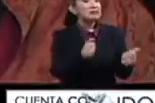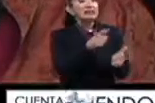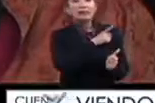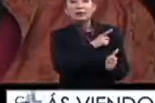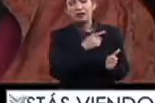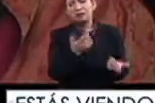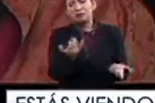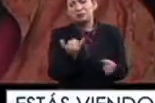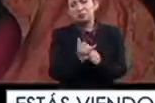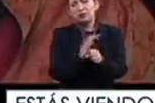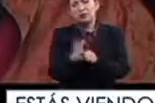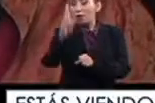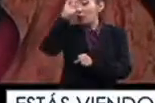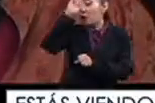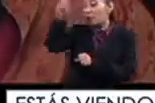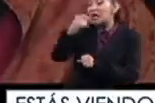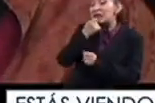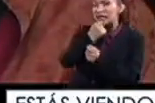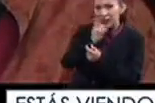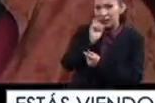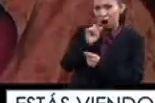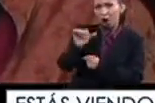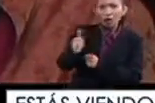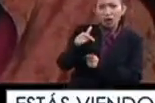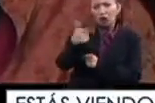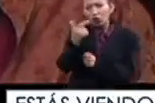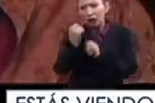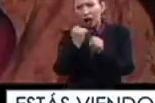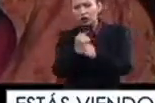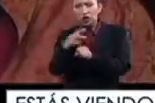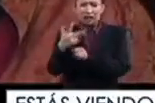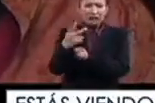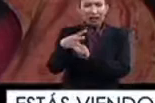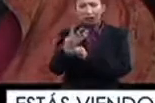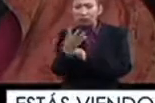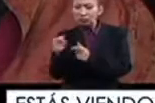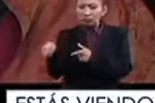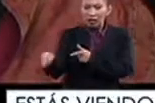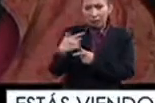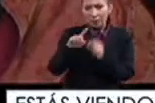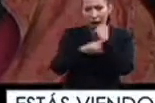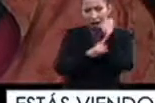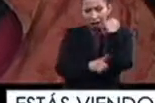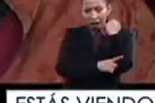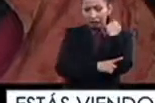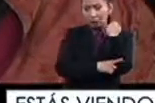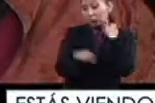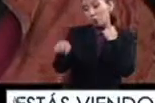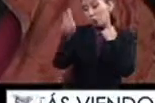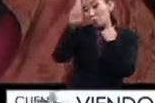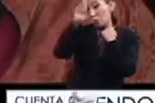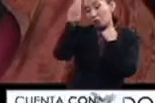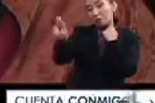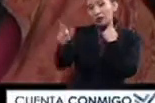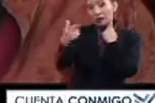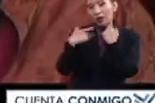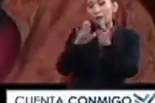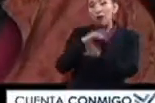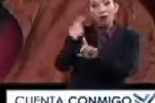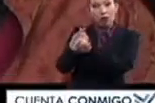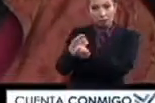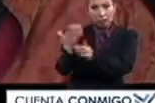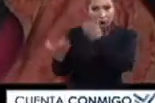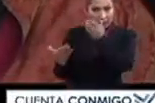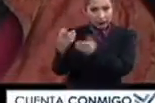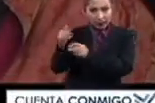que no es posible que le prohíban a las niñas de 11, 12 años, 13, 14, que están embarazadas, y muchas de ellas por